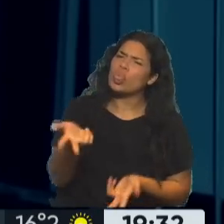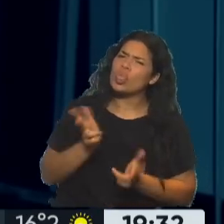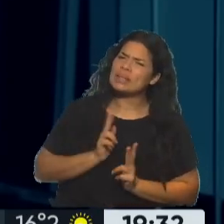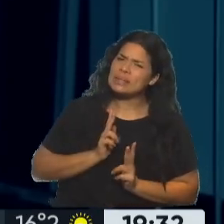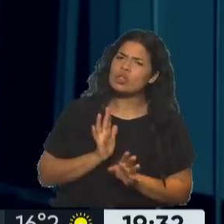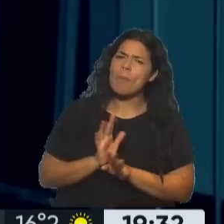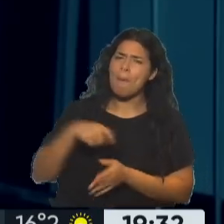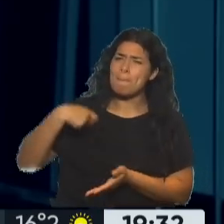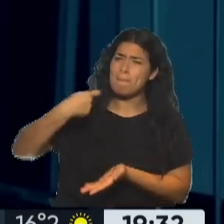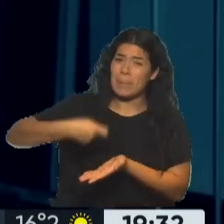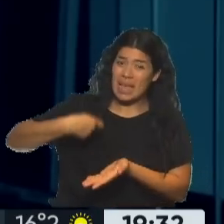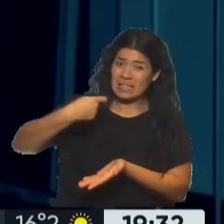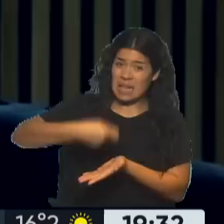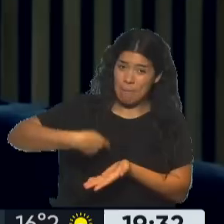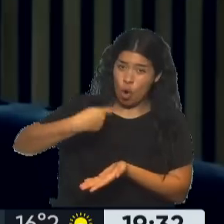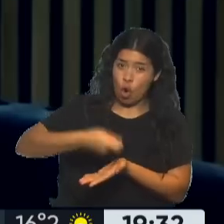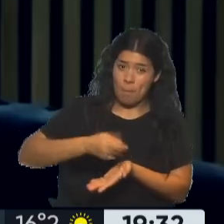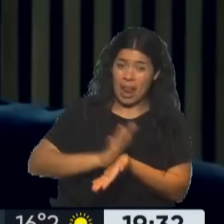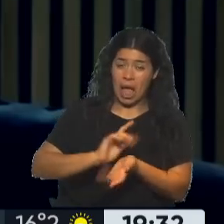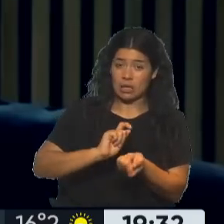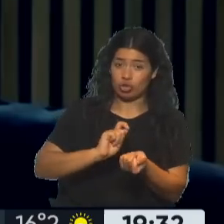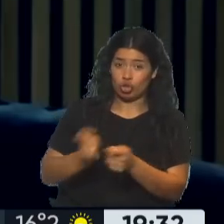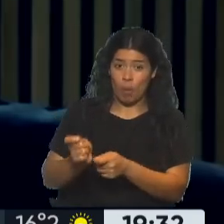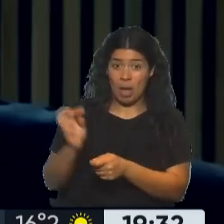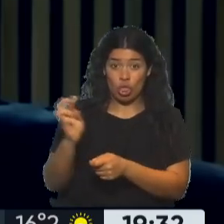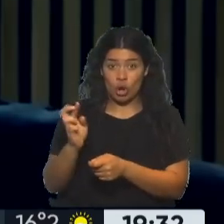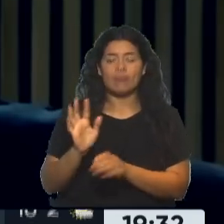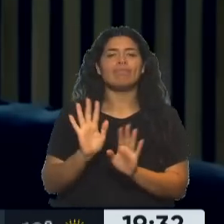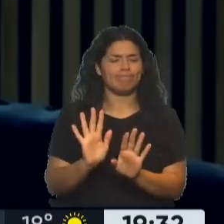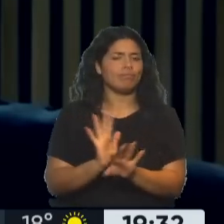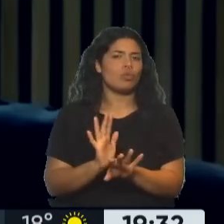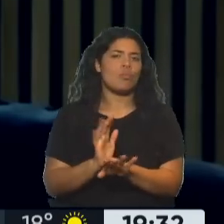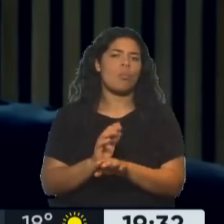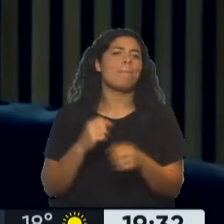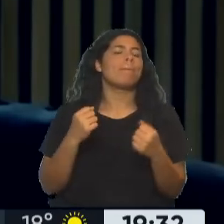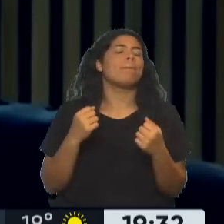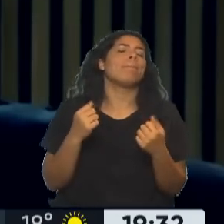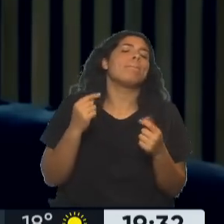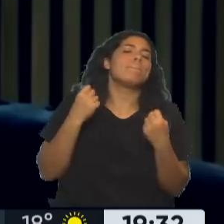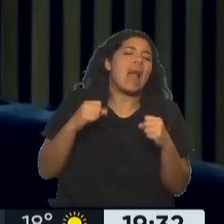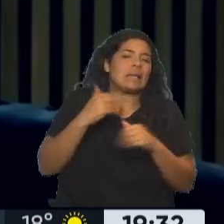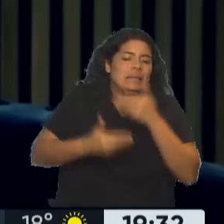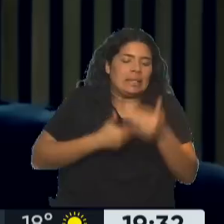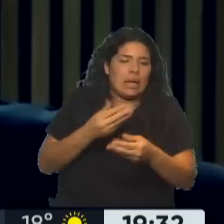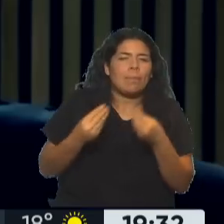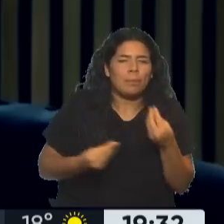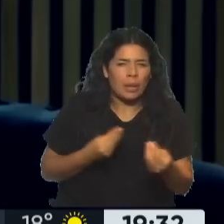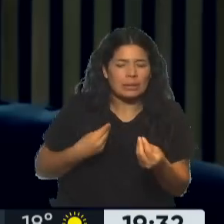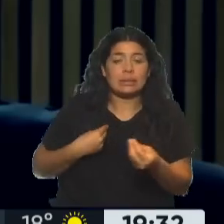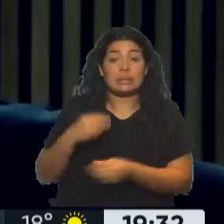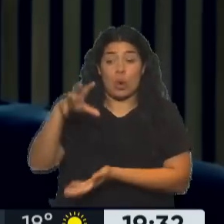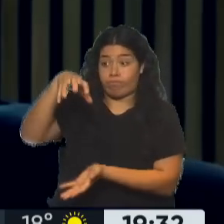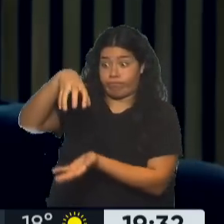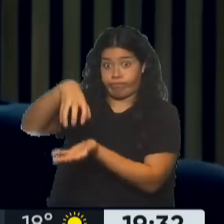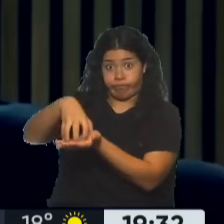¿Como un préstamo para poder dolarizar? Este es un ejercicio donde vos vas a liquidar el Banco Central. Con lo cual, a vos lo que